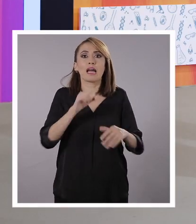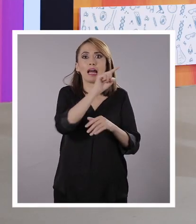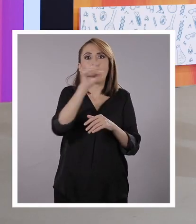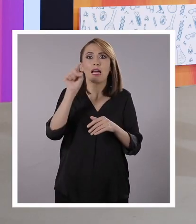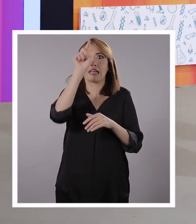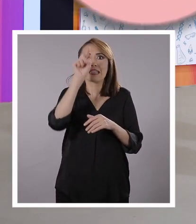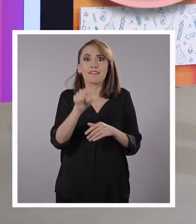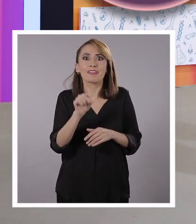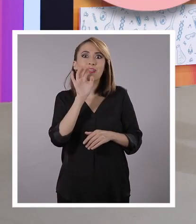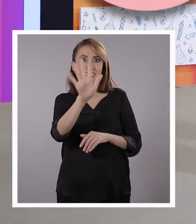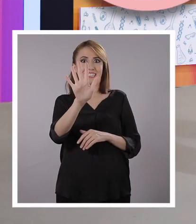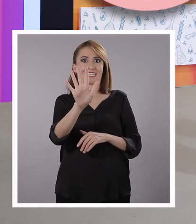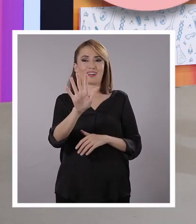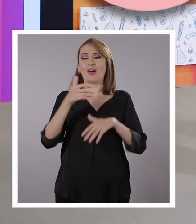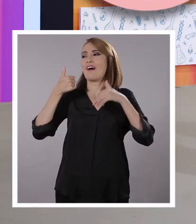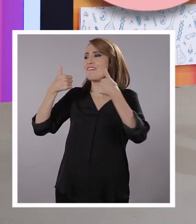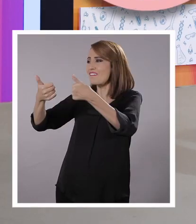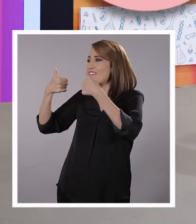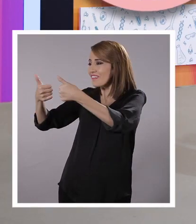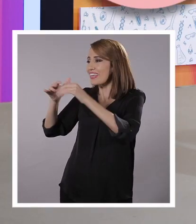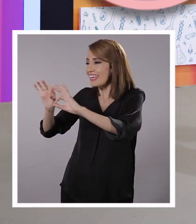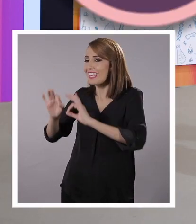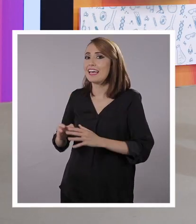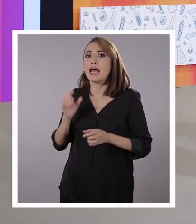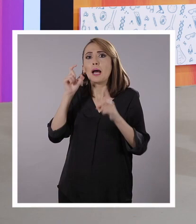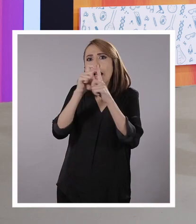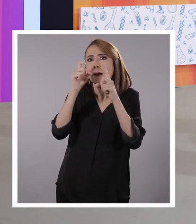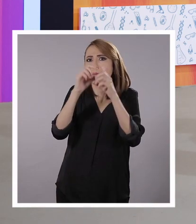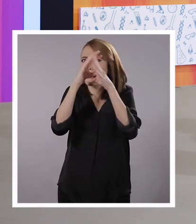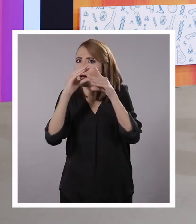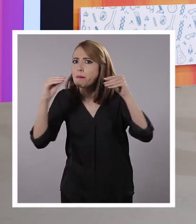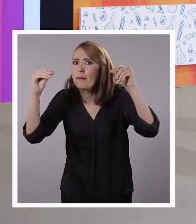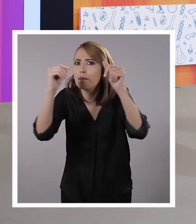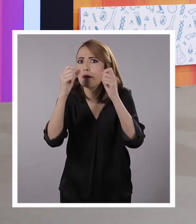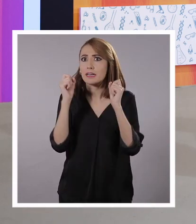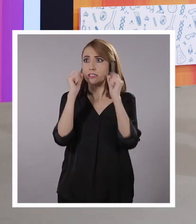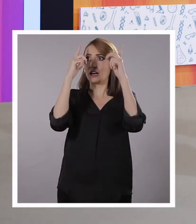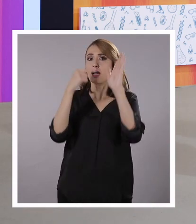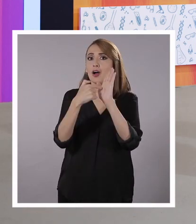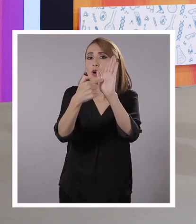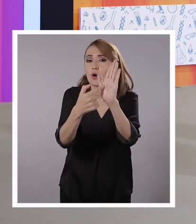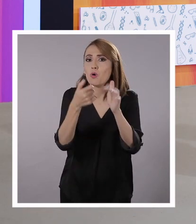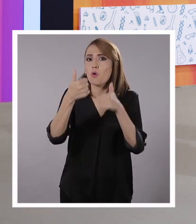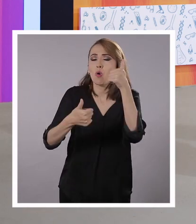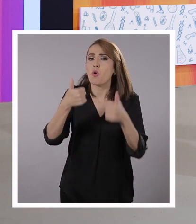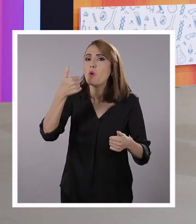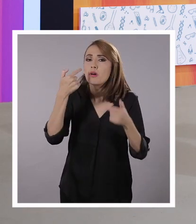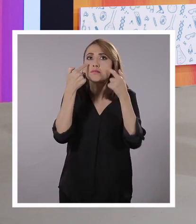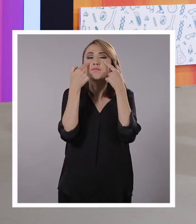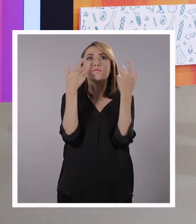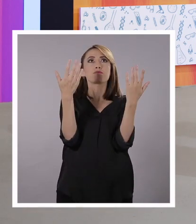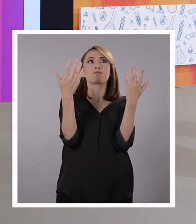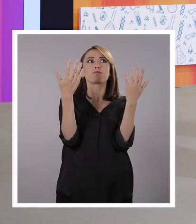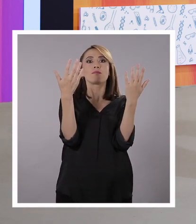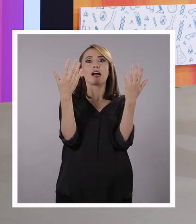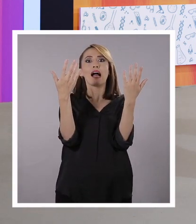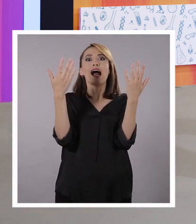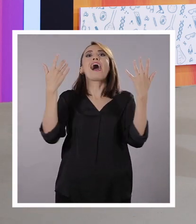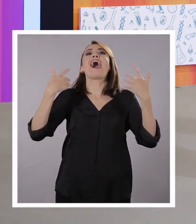una... dividido para 5. ¡Muy bien! ¡Perfecto! Y la palabra es... la